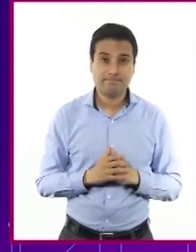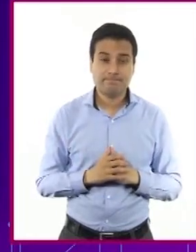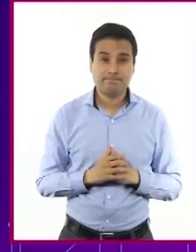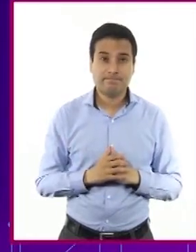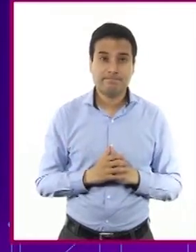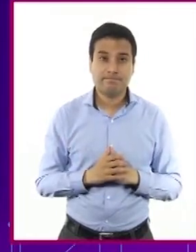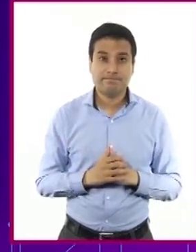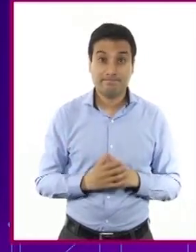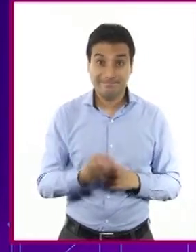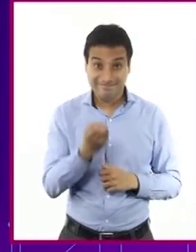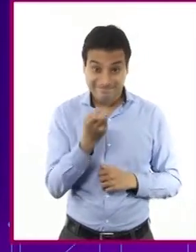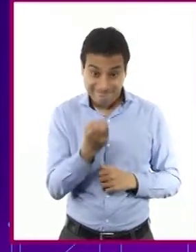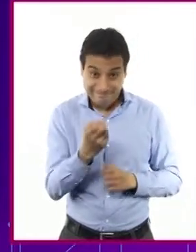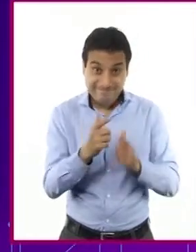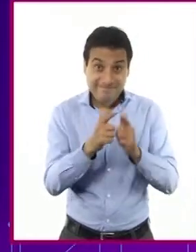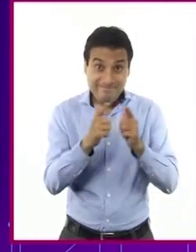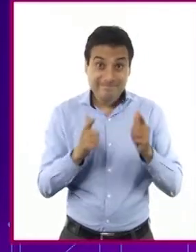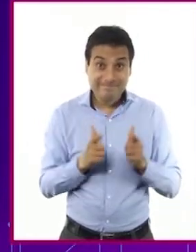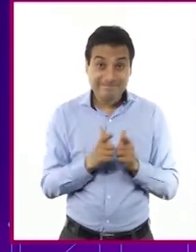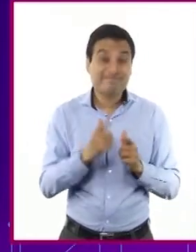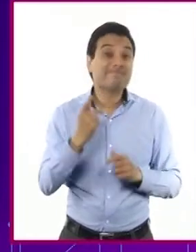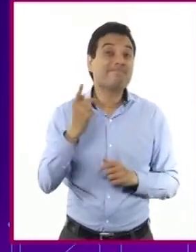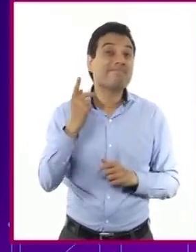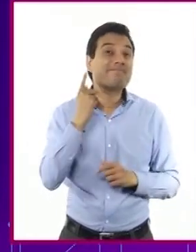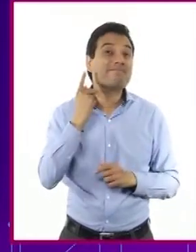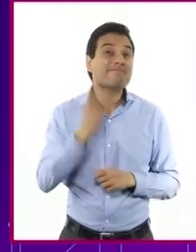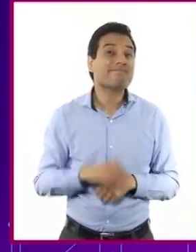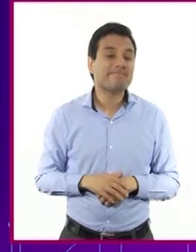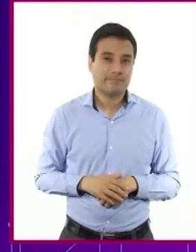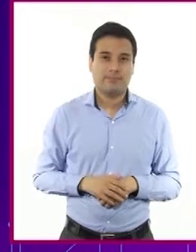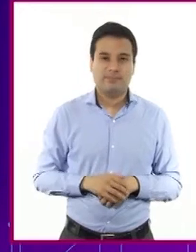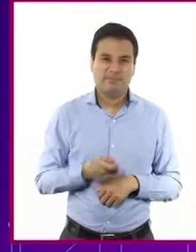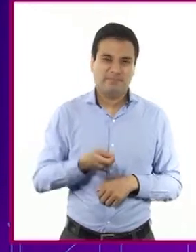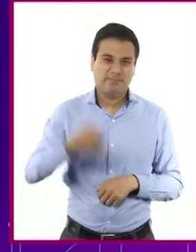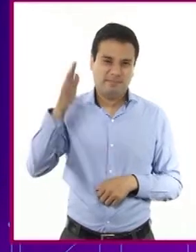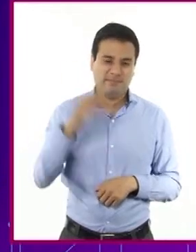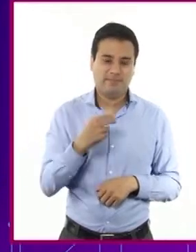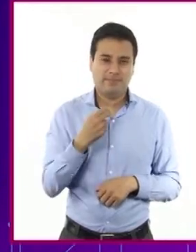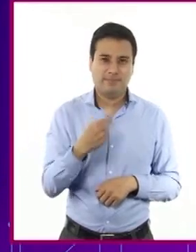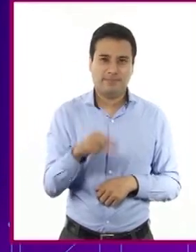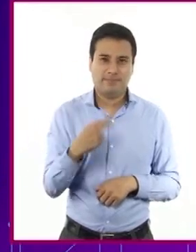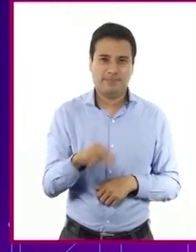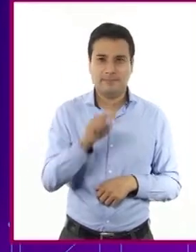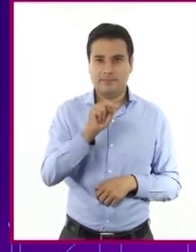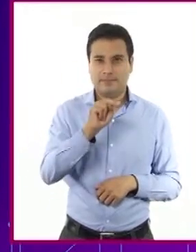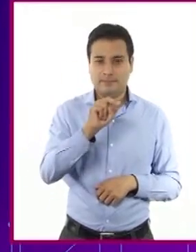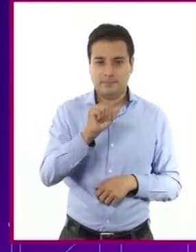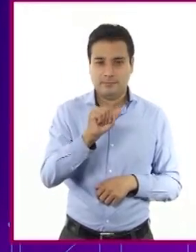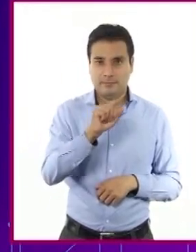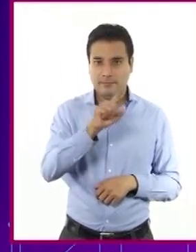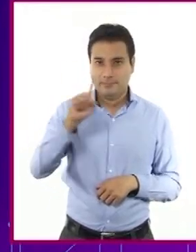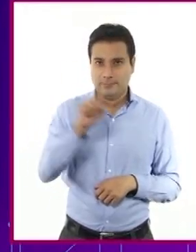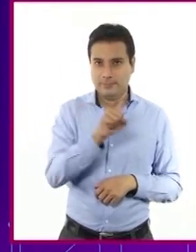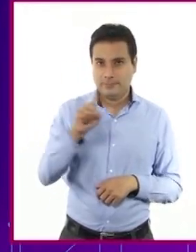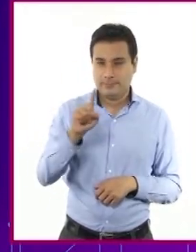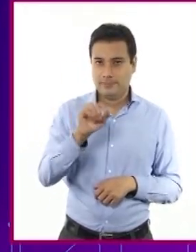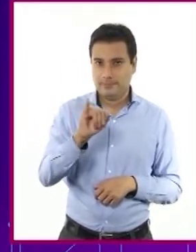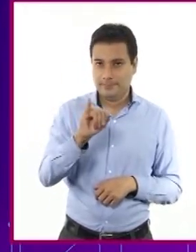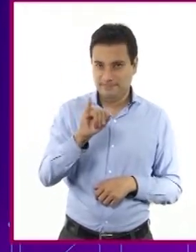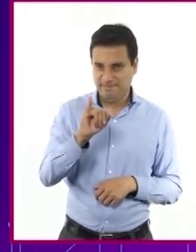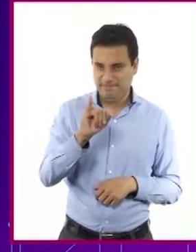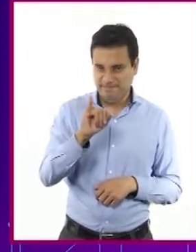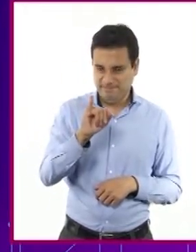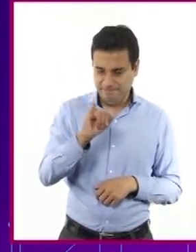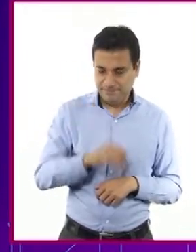ese partido, el partido nazi, como se le conoce ya, no nacionalsocialista,